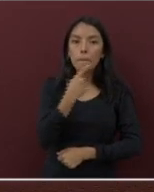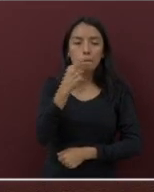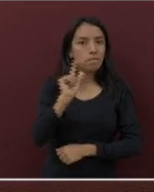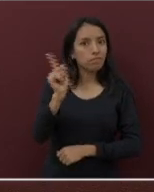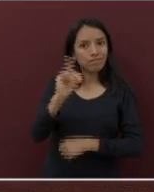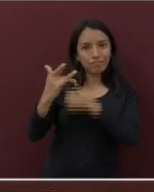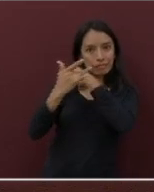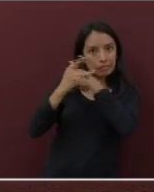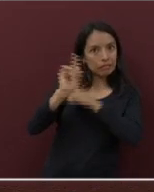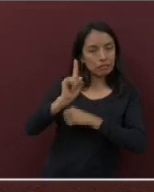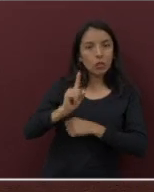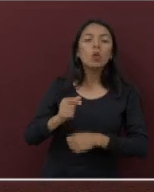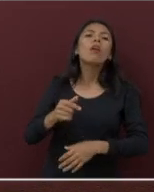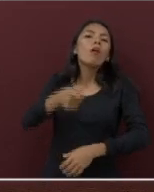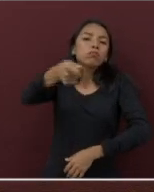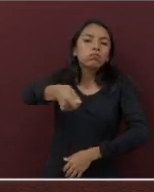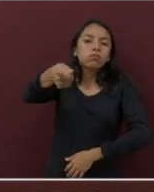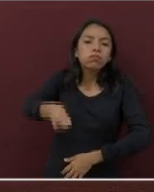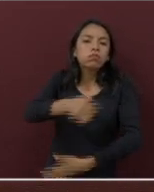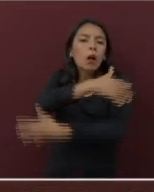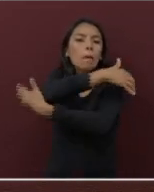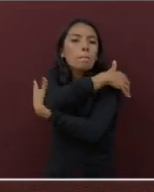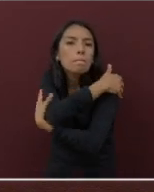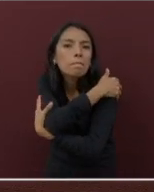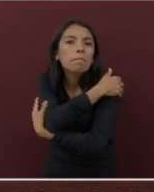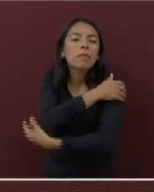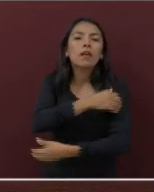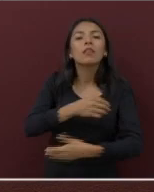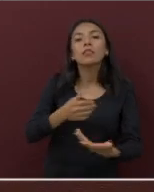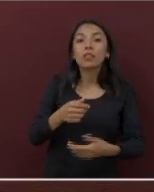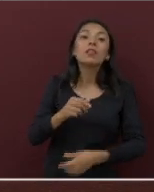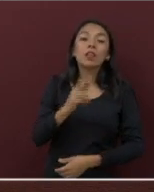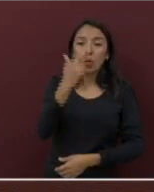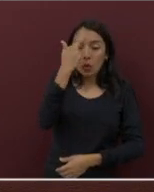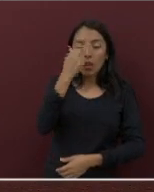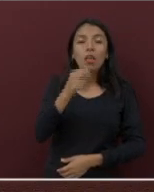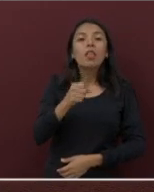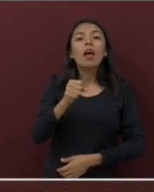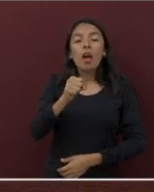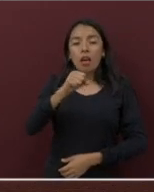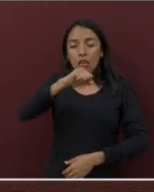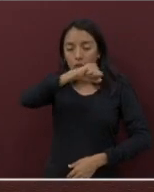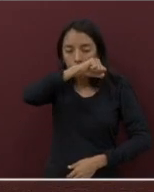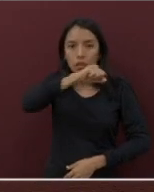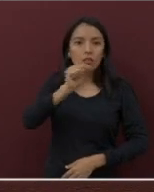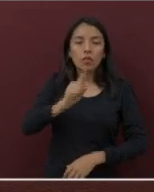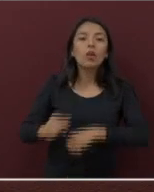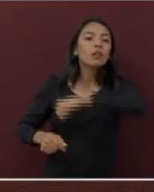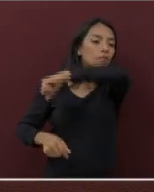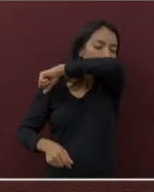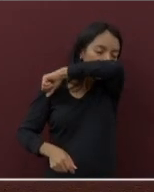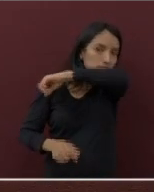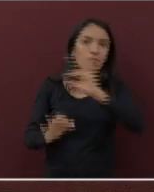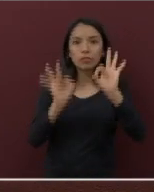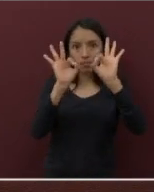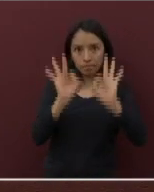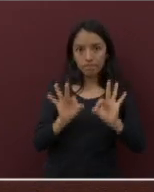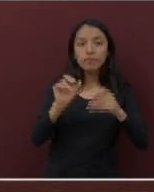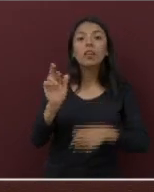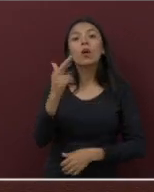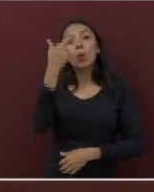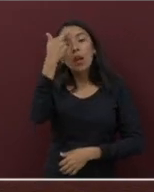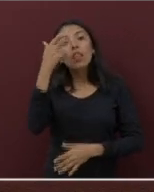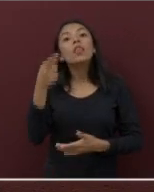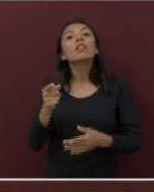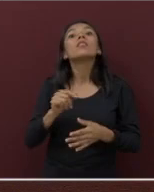de beso, mano o abrazo, los estornudos de etiqueta, y hacemos énfasis en que la mejor forma de cuidar su salud